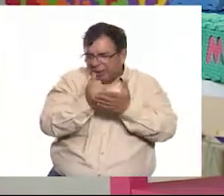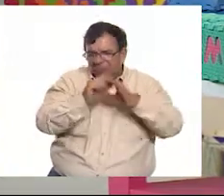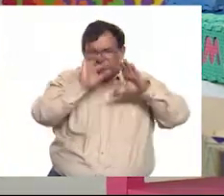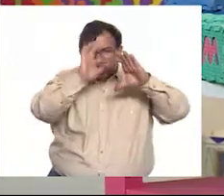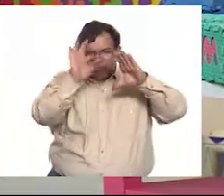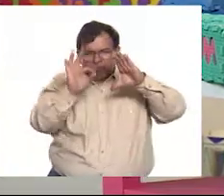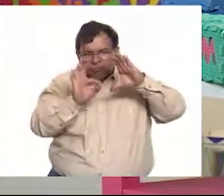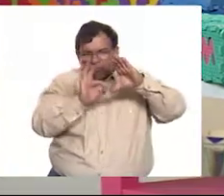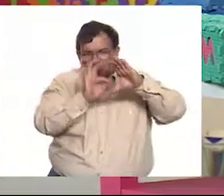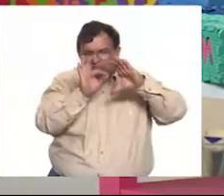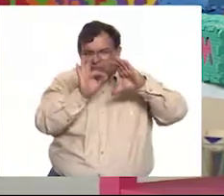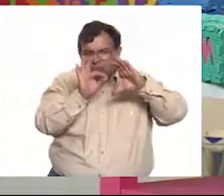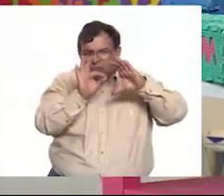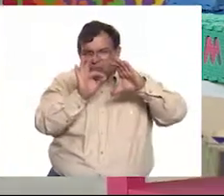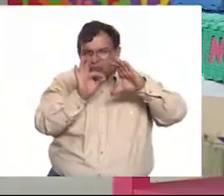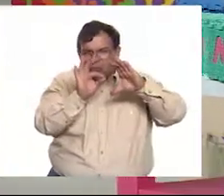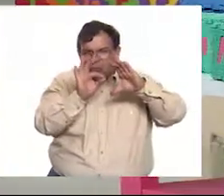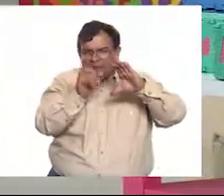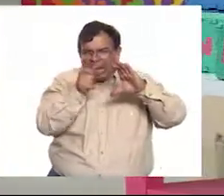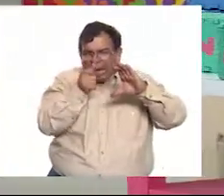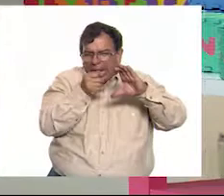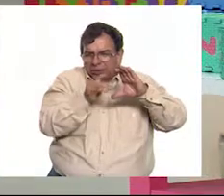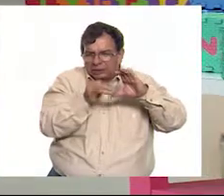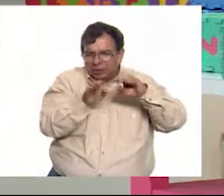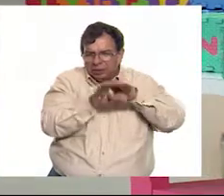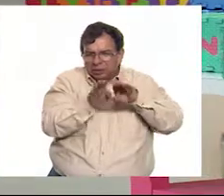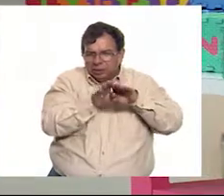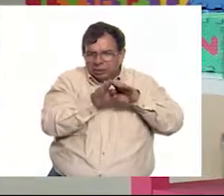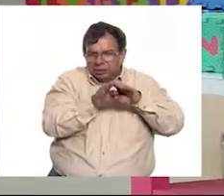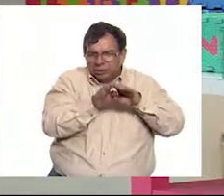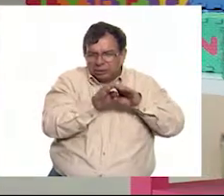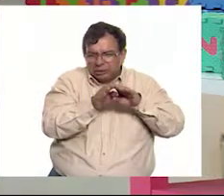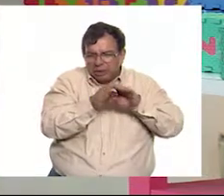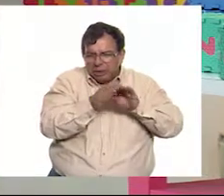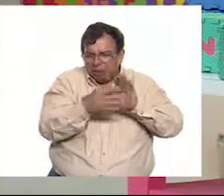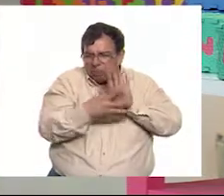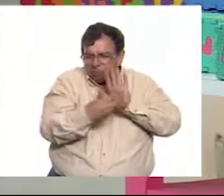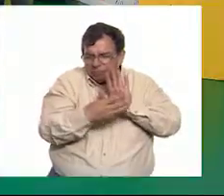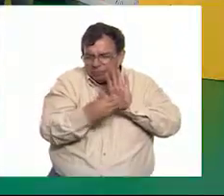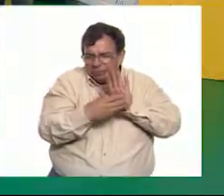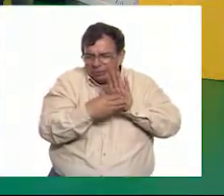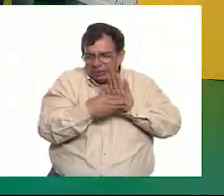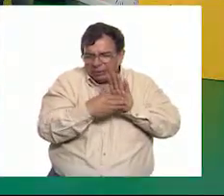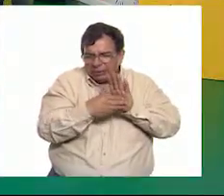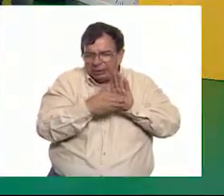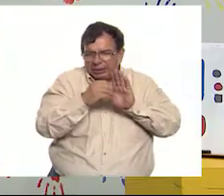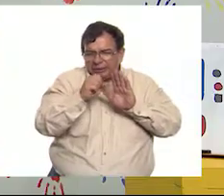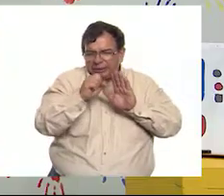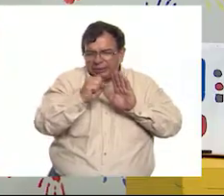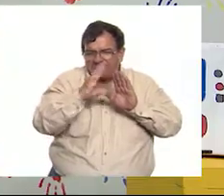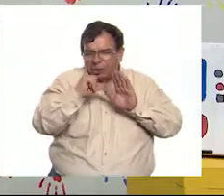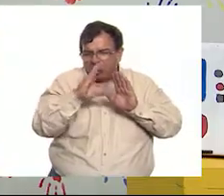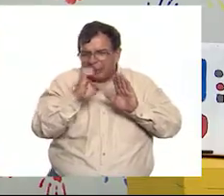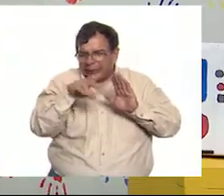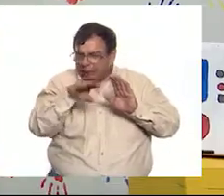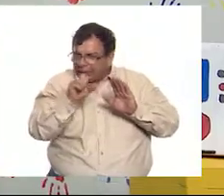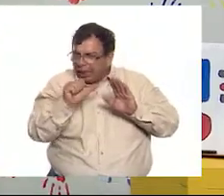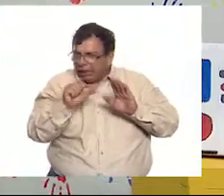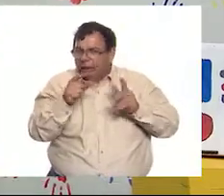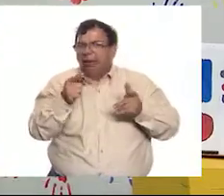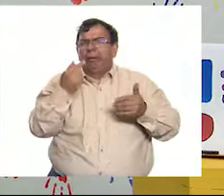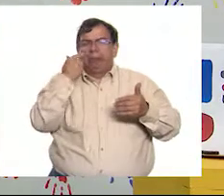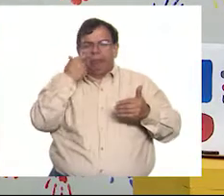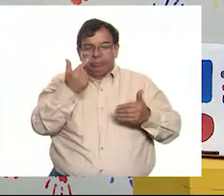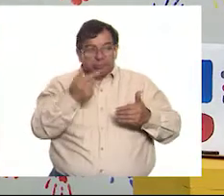así es como se va reconociendo todo lo que son los patrones y las secuencias, ¿cierto? Así es, precisamente. Eres muy observadora,